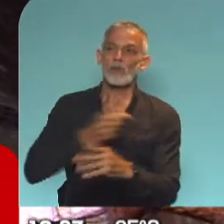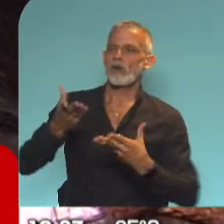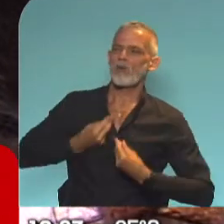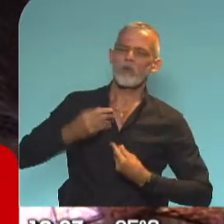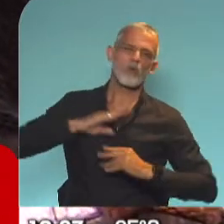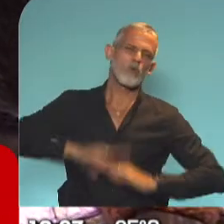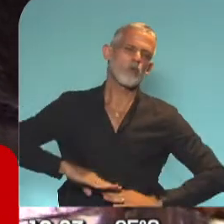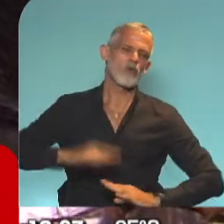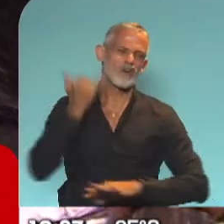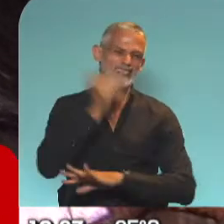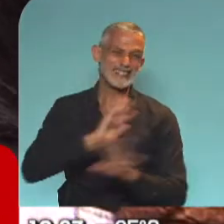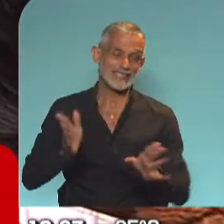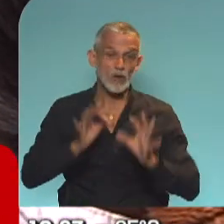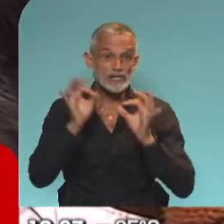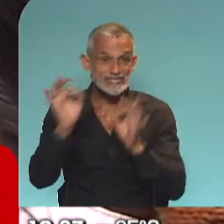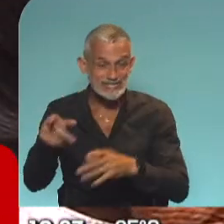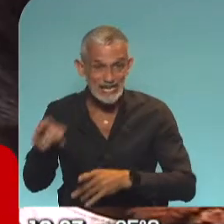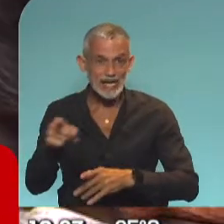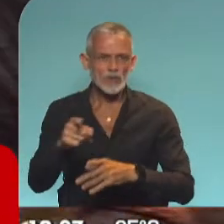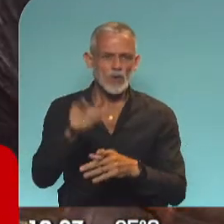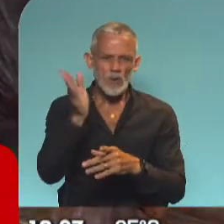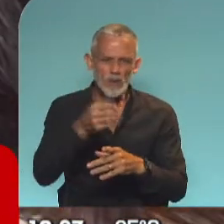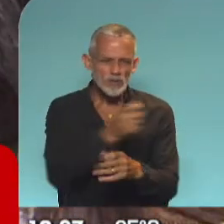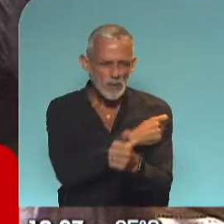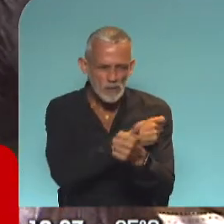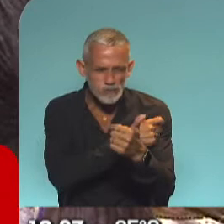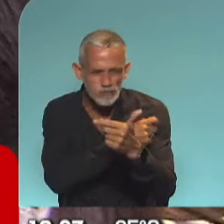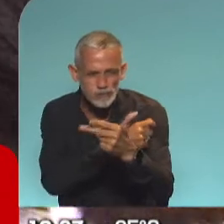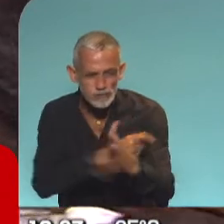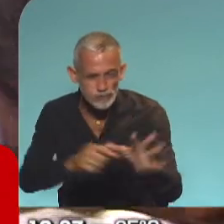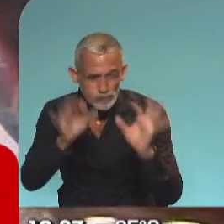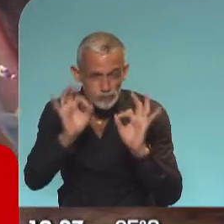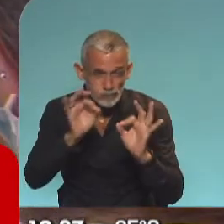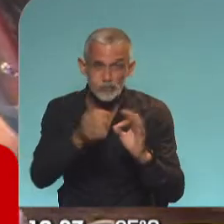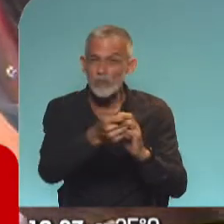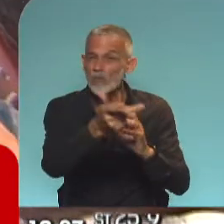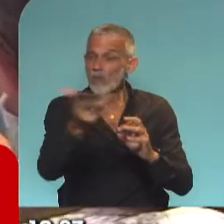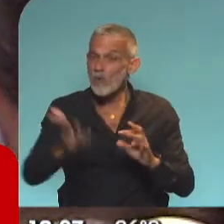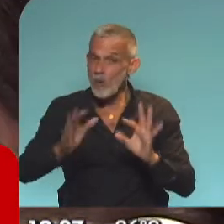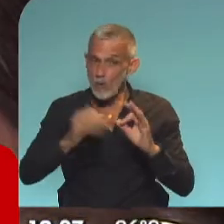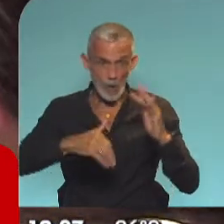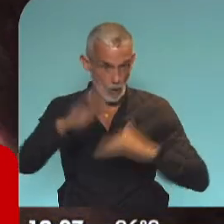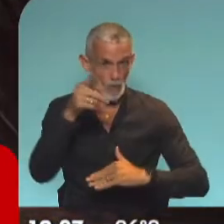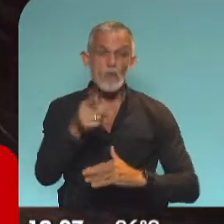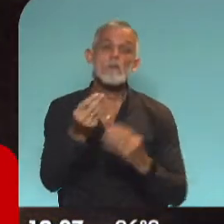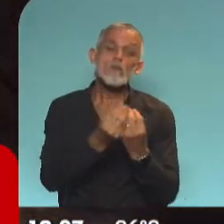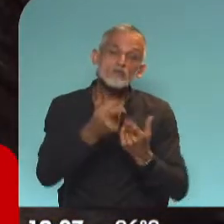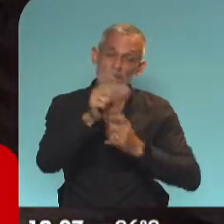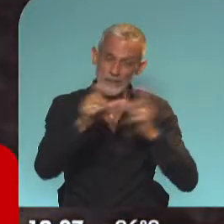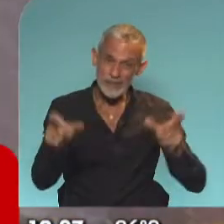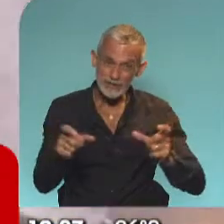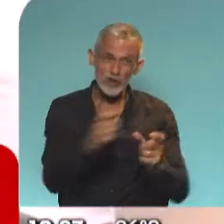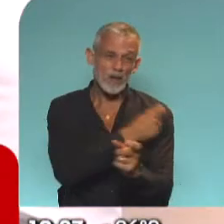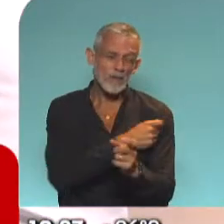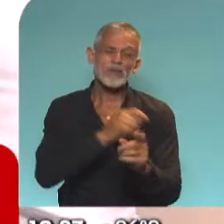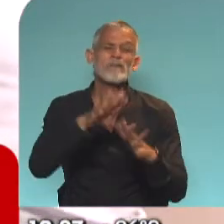Cuando lleguemos, cuando alcancemos un porcentaje de la población importante vacunado y protegido, por lo